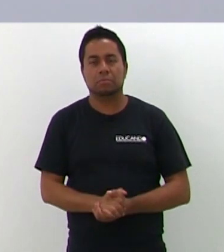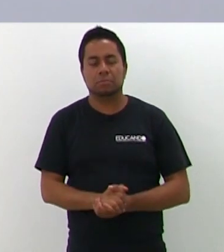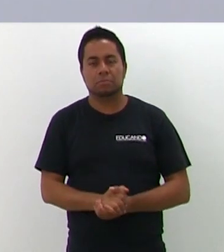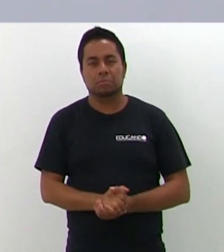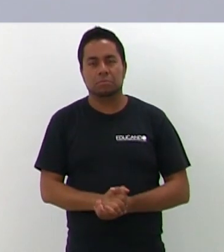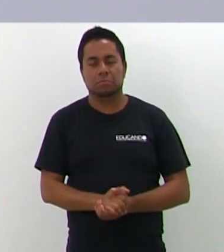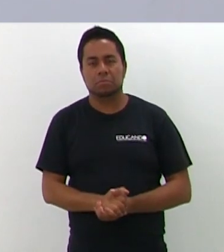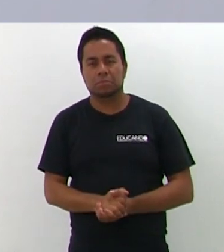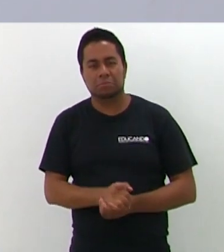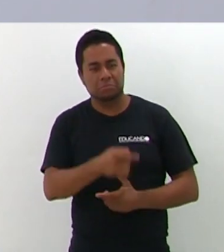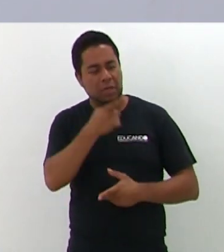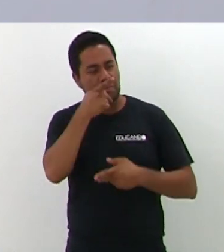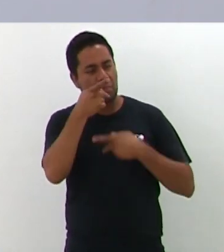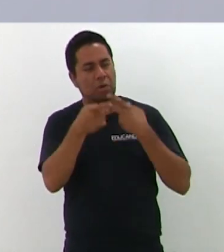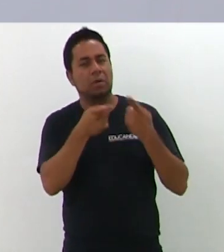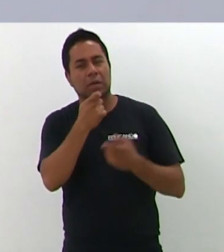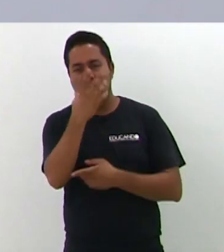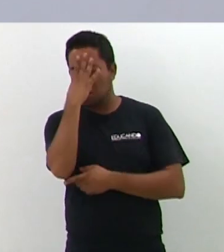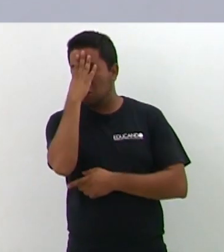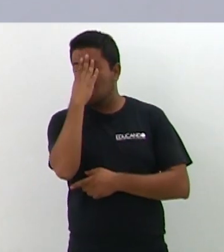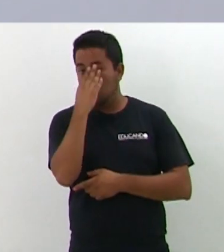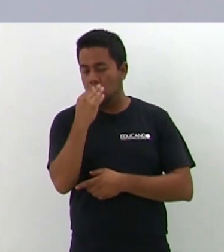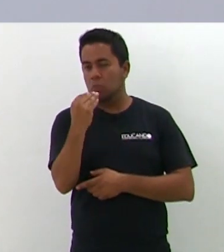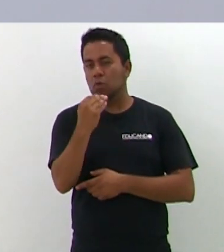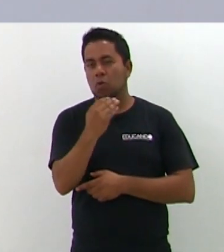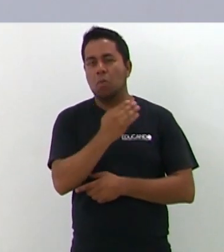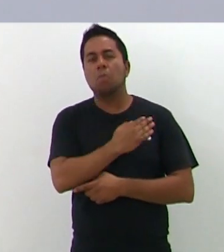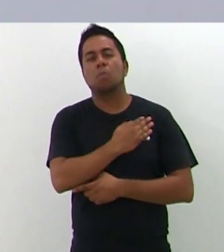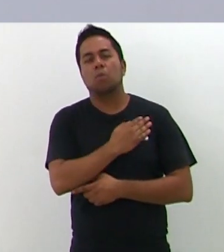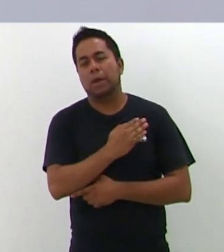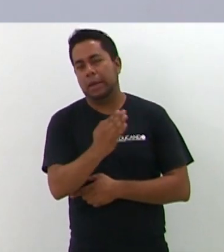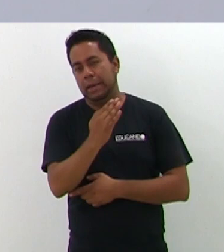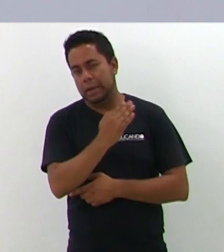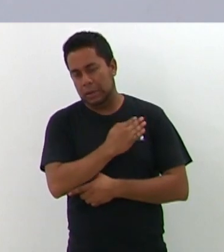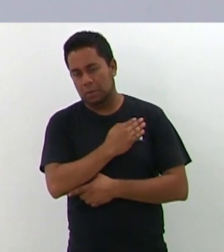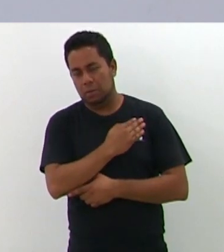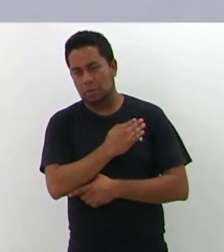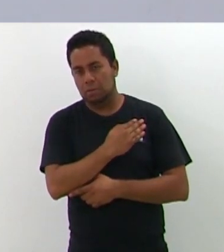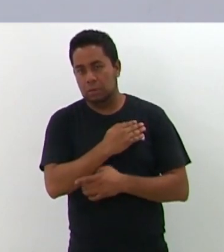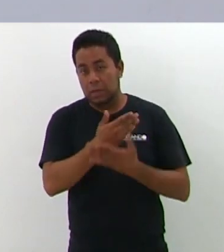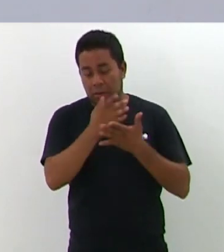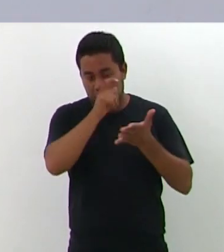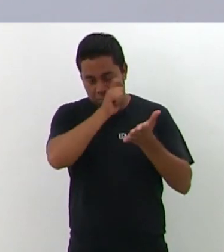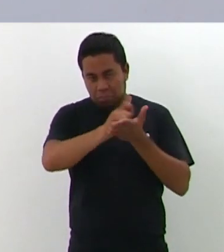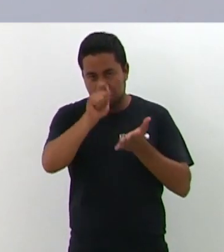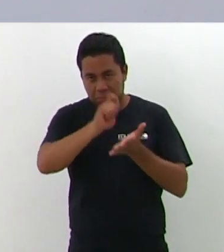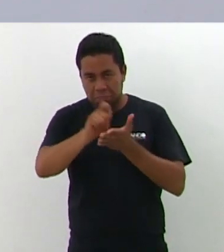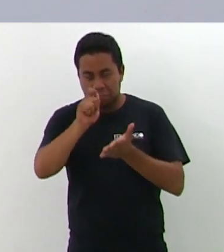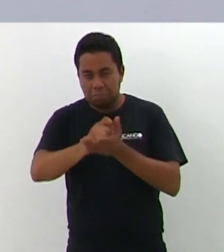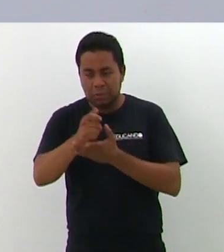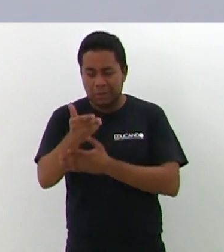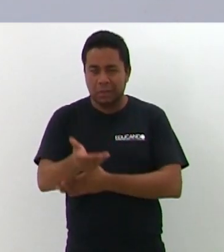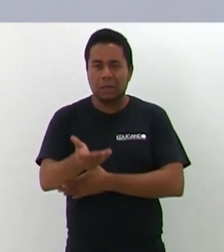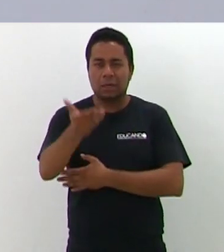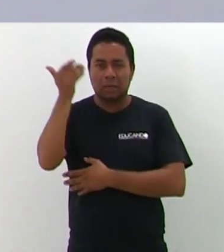como decía nuestro poema, un lobito bueno. Entonces vamos a escribir, érase una vez